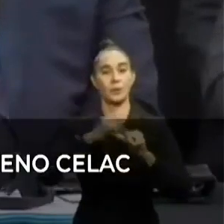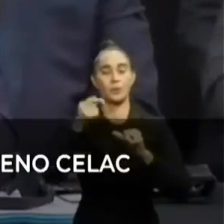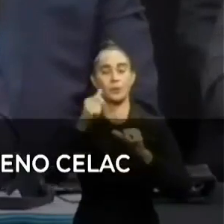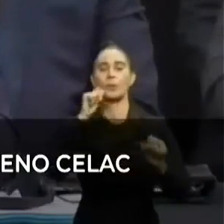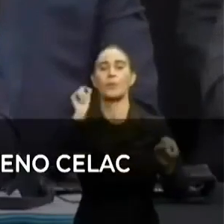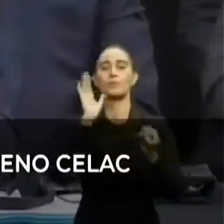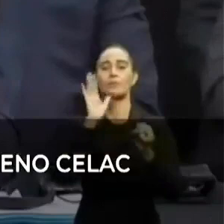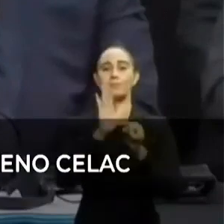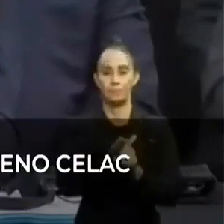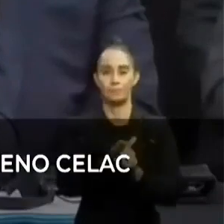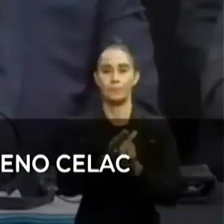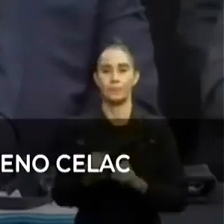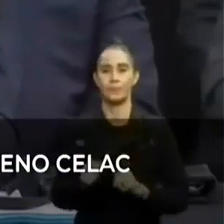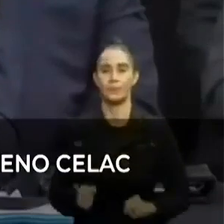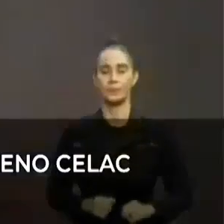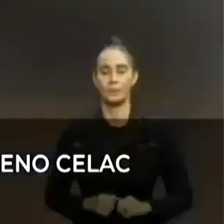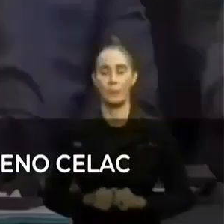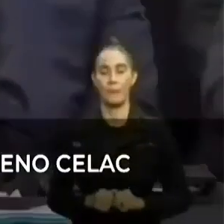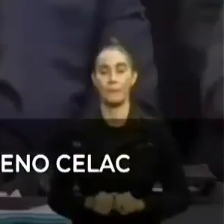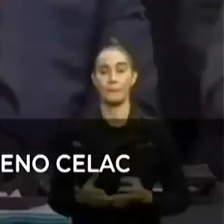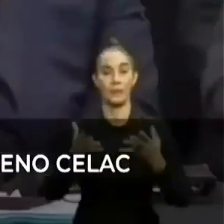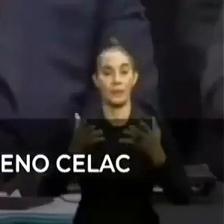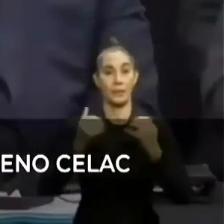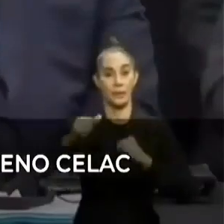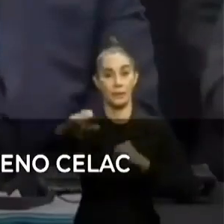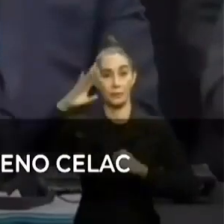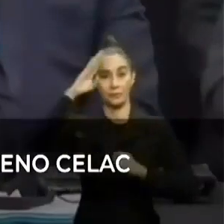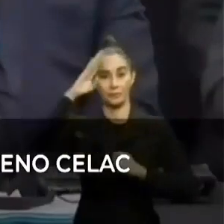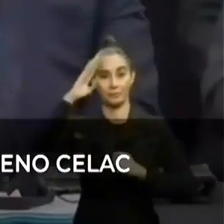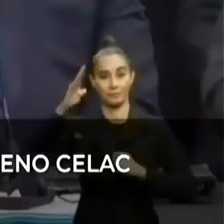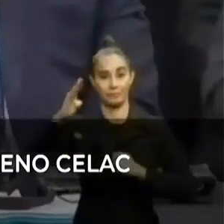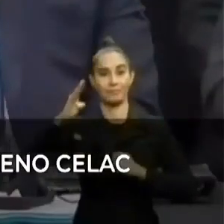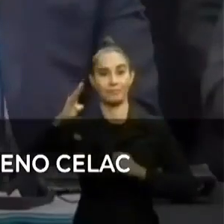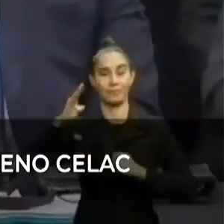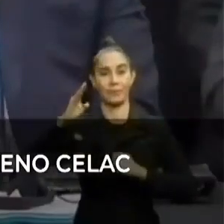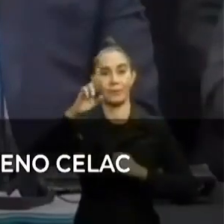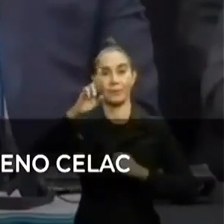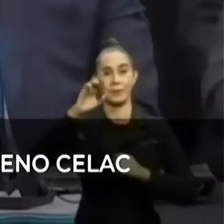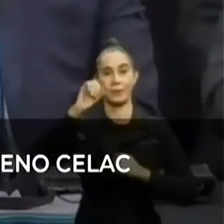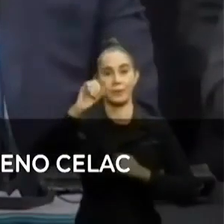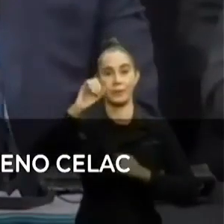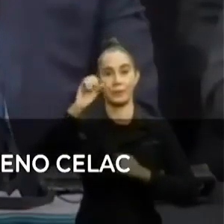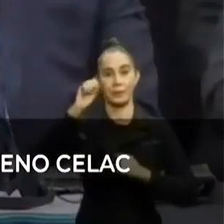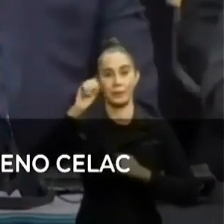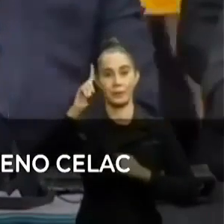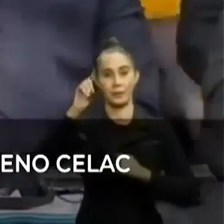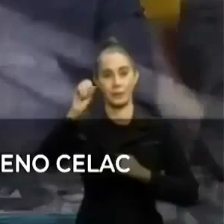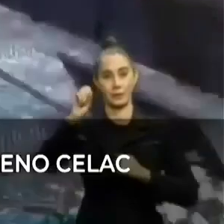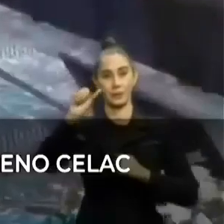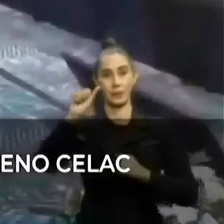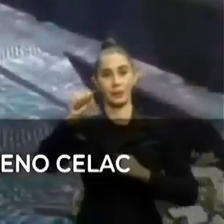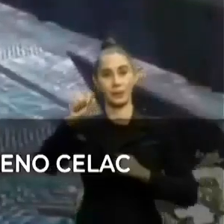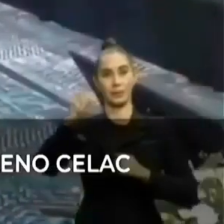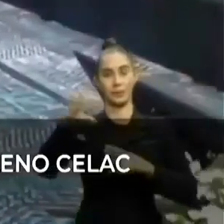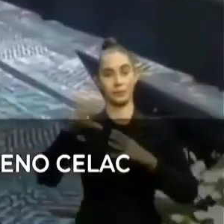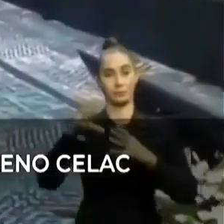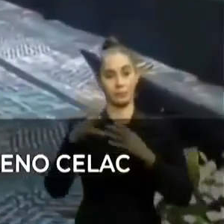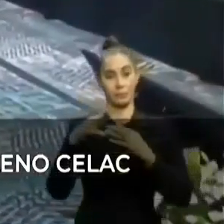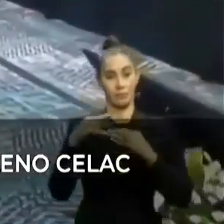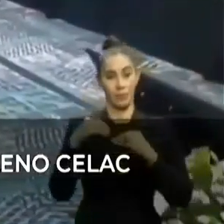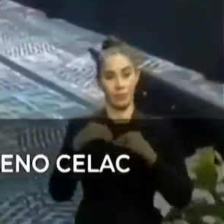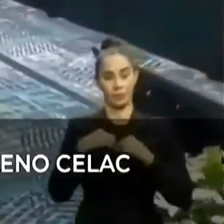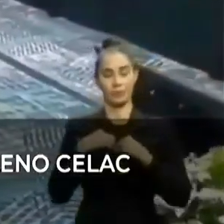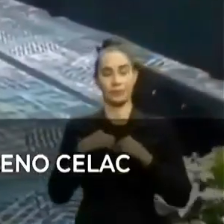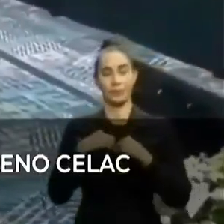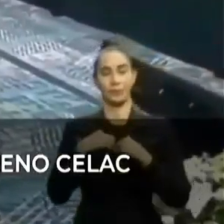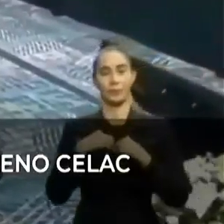compromiso. Quiero saludar a Ralph González por asumir